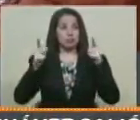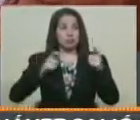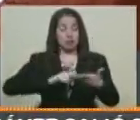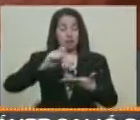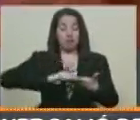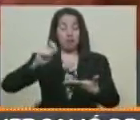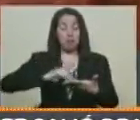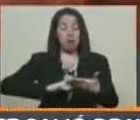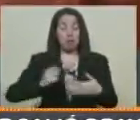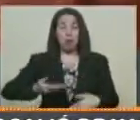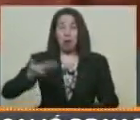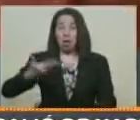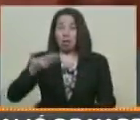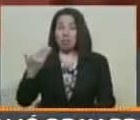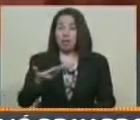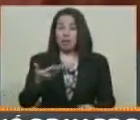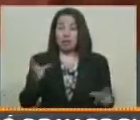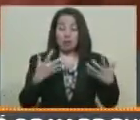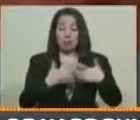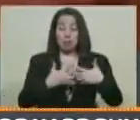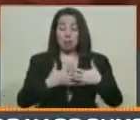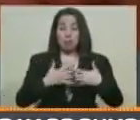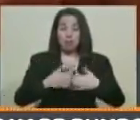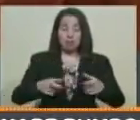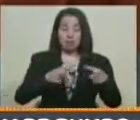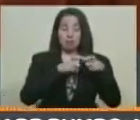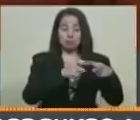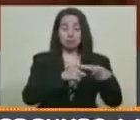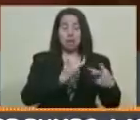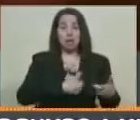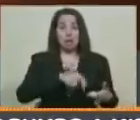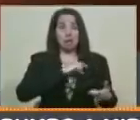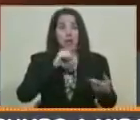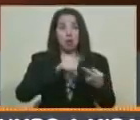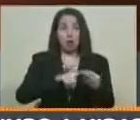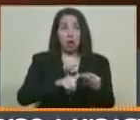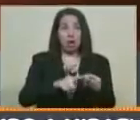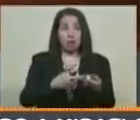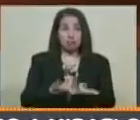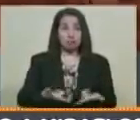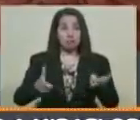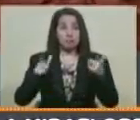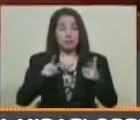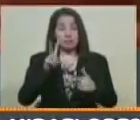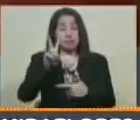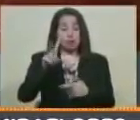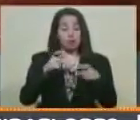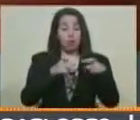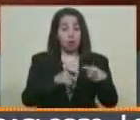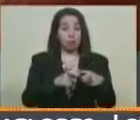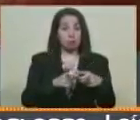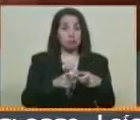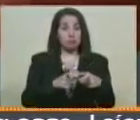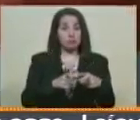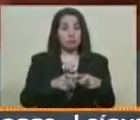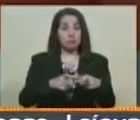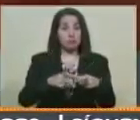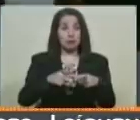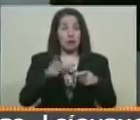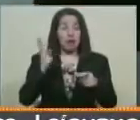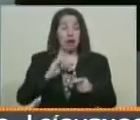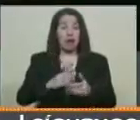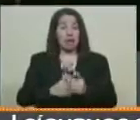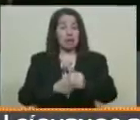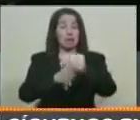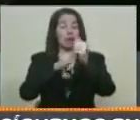una importante compañía discográfica española, que le permitió grabar su segundo sencillo titulado Legendario, y que además